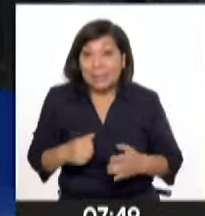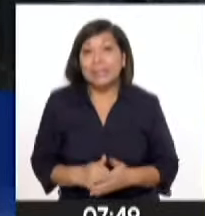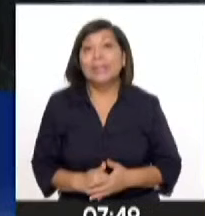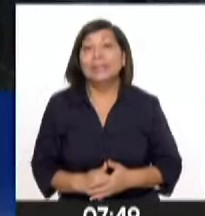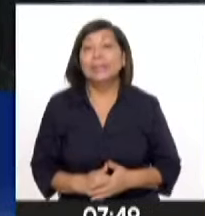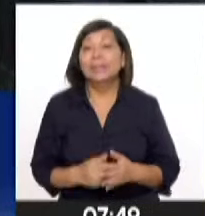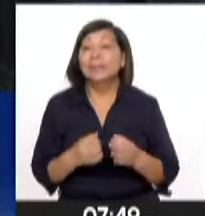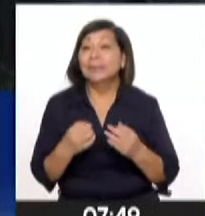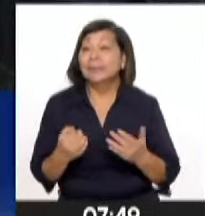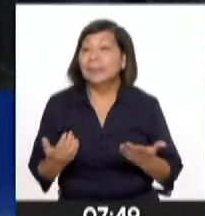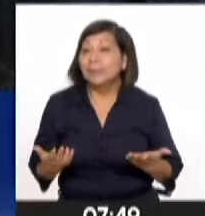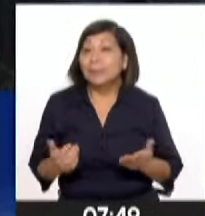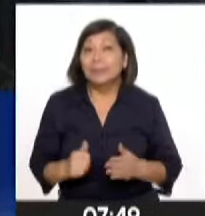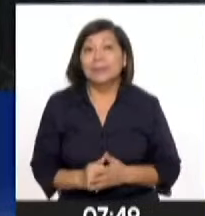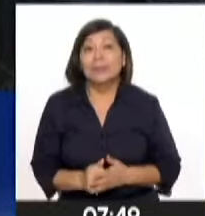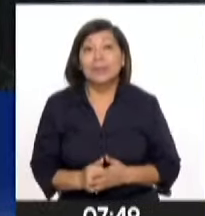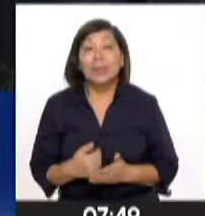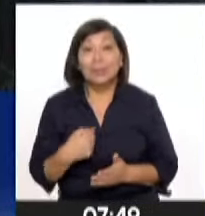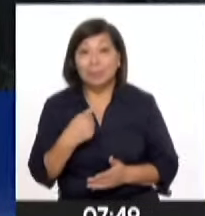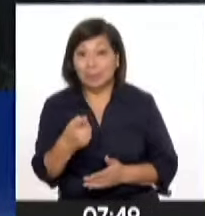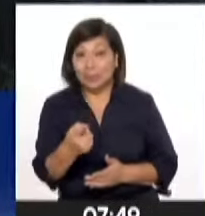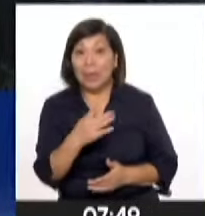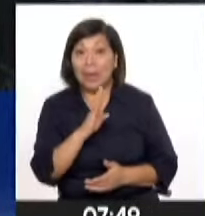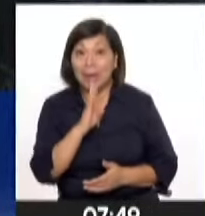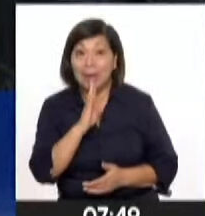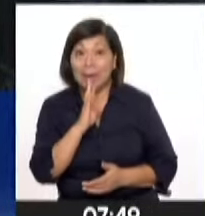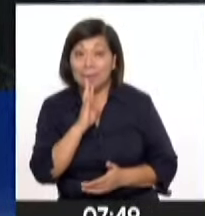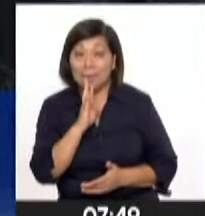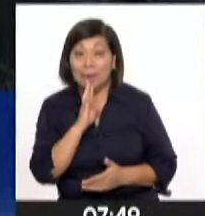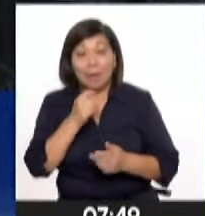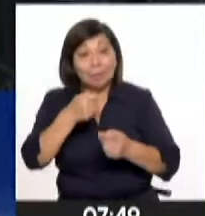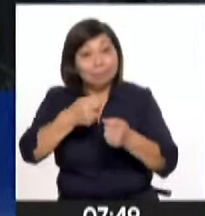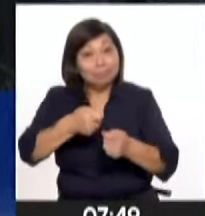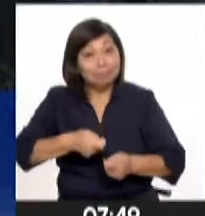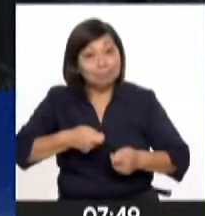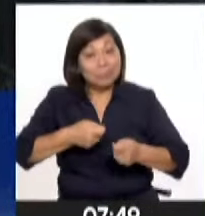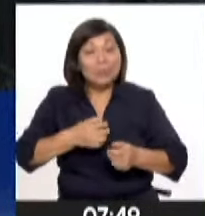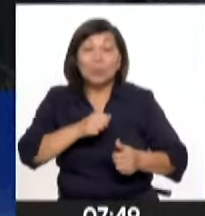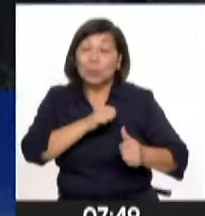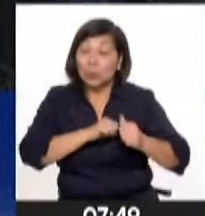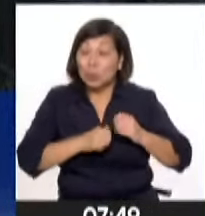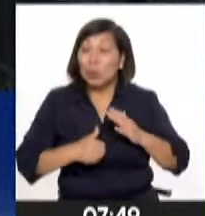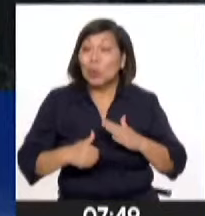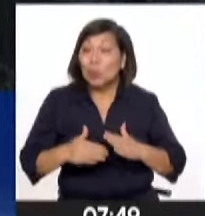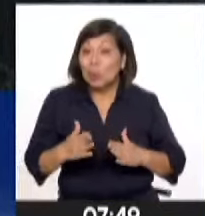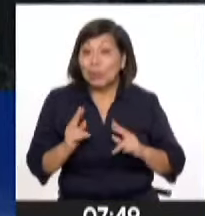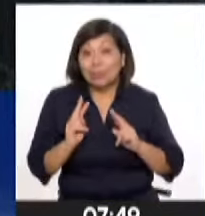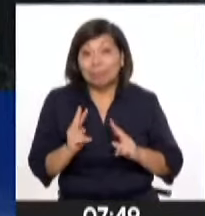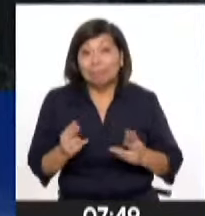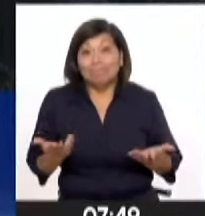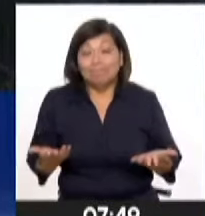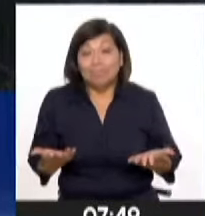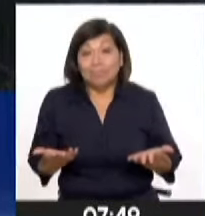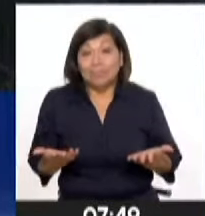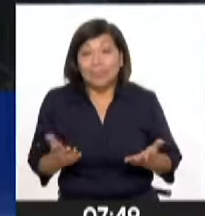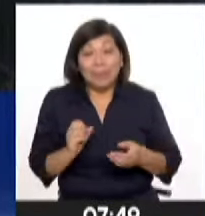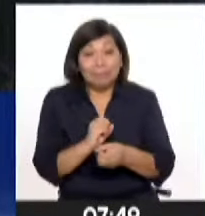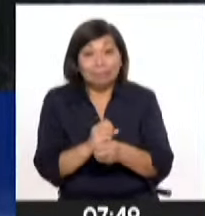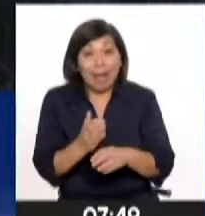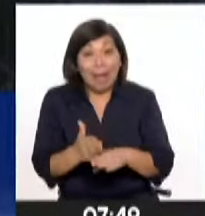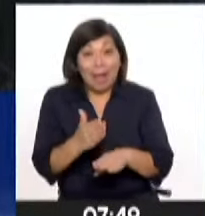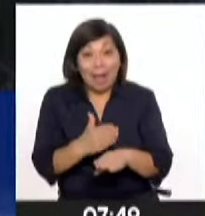Bueno, realmente, como mencionas, la agricultura se ve afectada. Realmente nos vemos afectados desde la